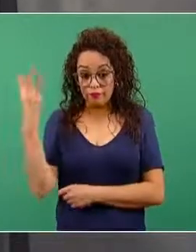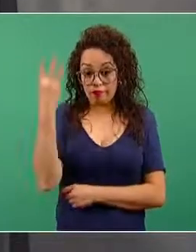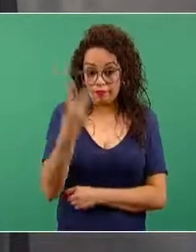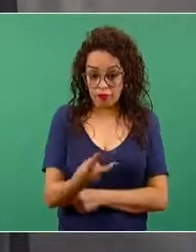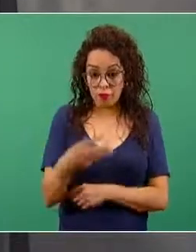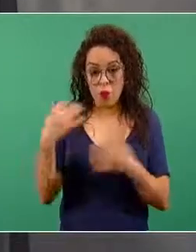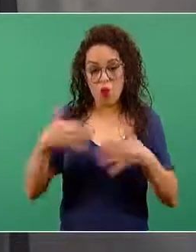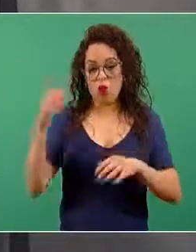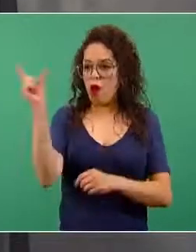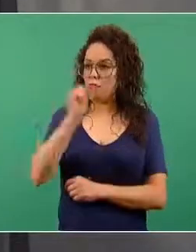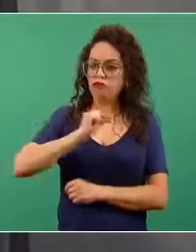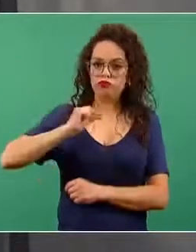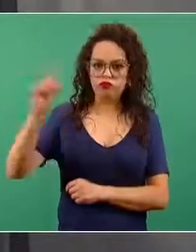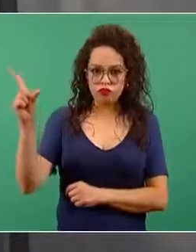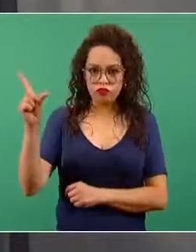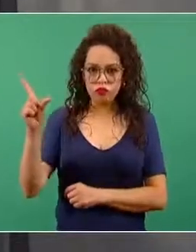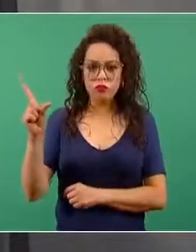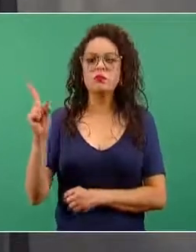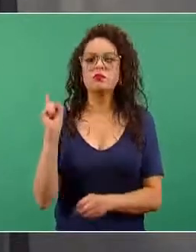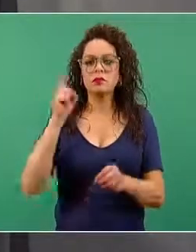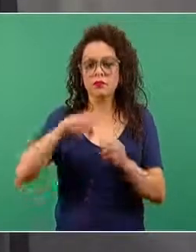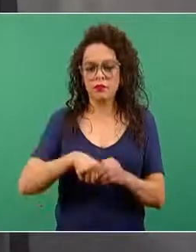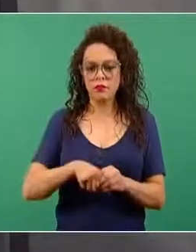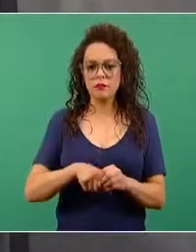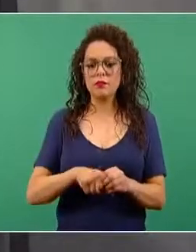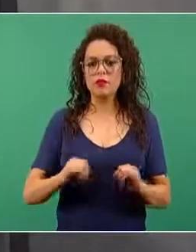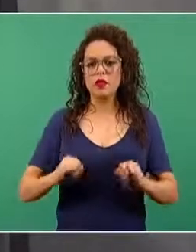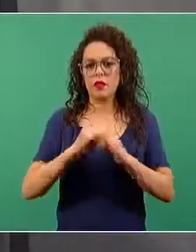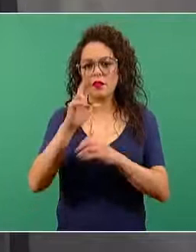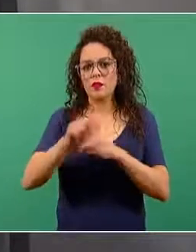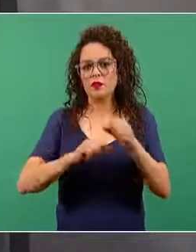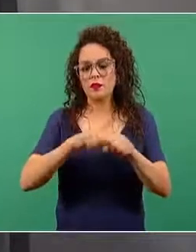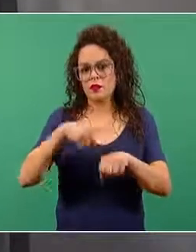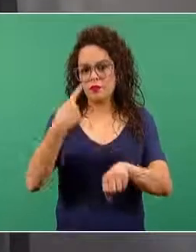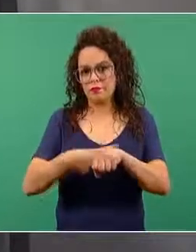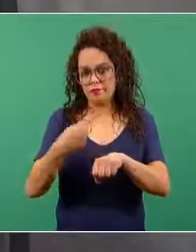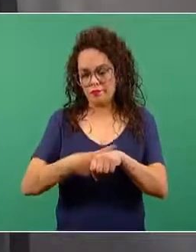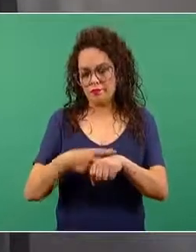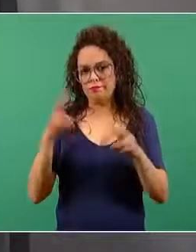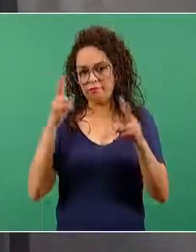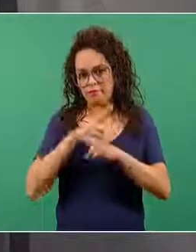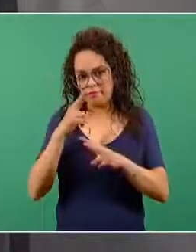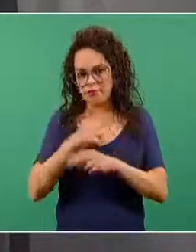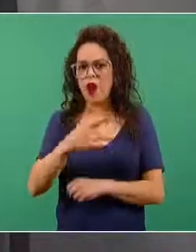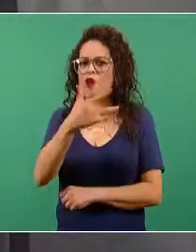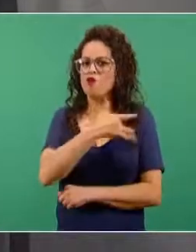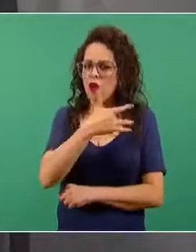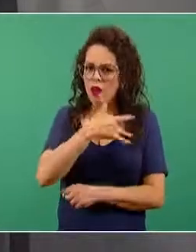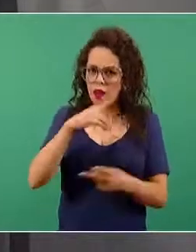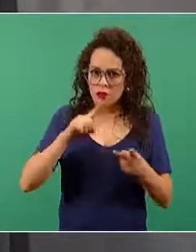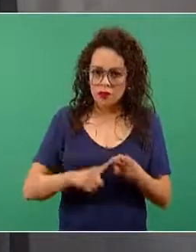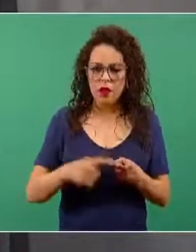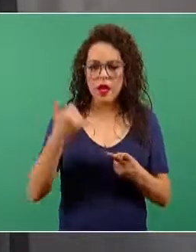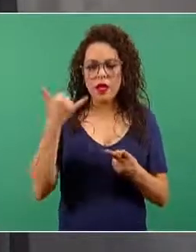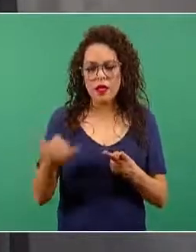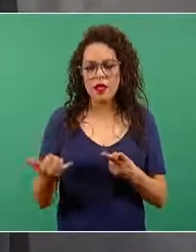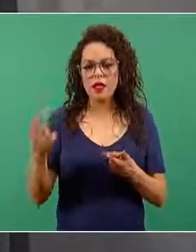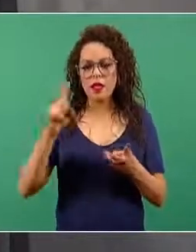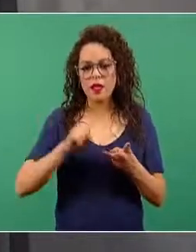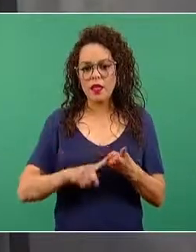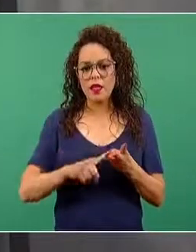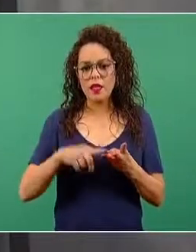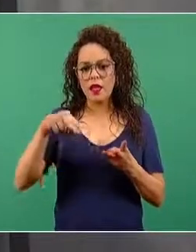prestigio, adscritos al Instituto Nacional de Enfermedades Respiratorias, al Instituto Nacional de Cardiología y al Instituto Nacional